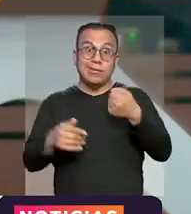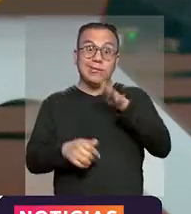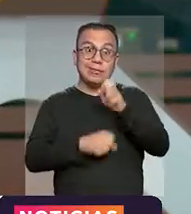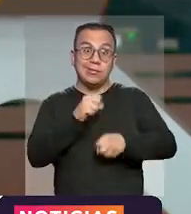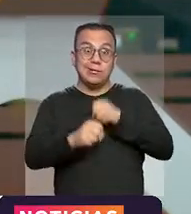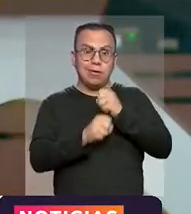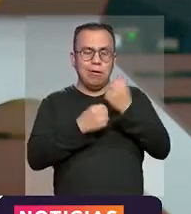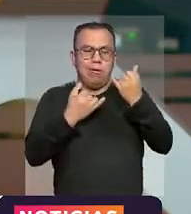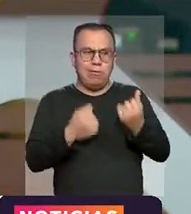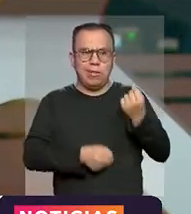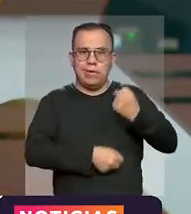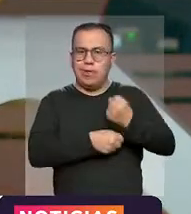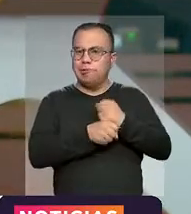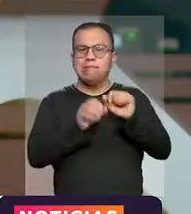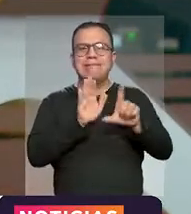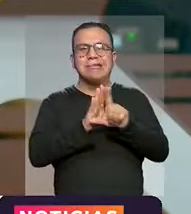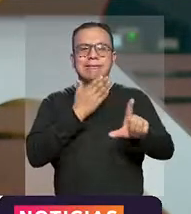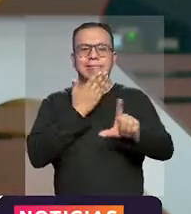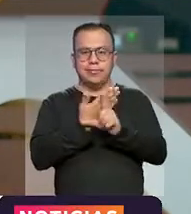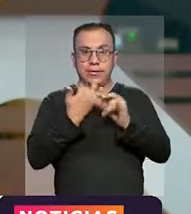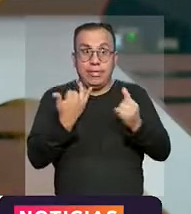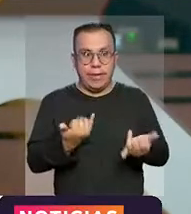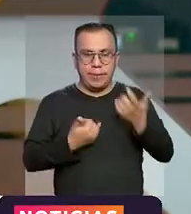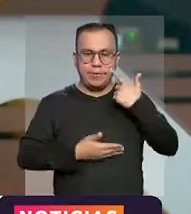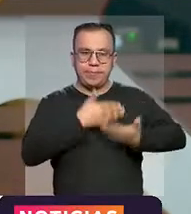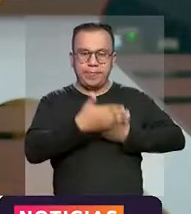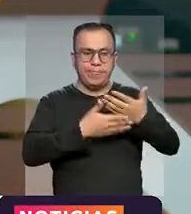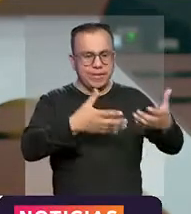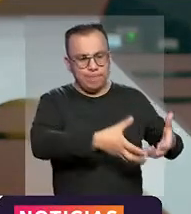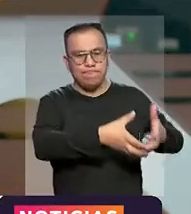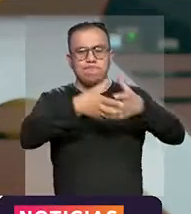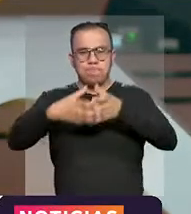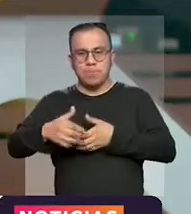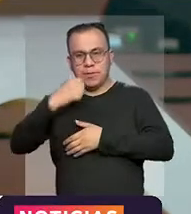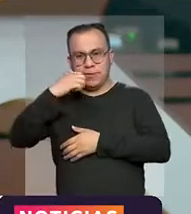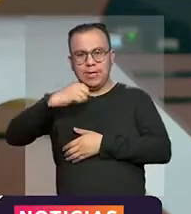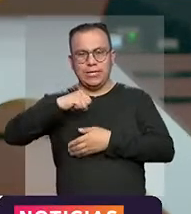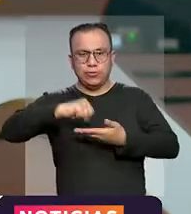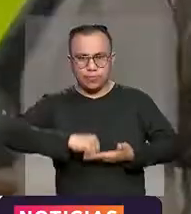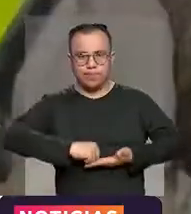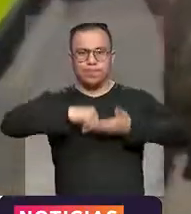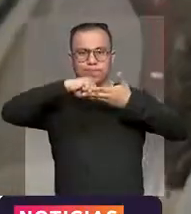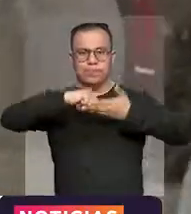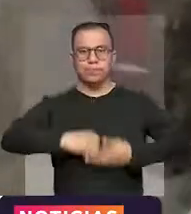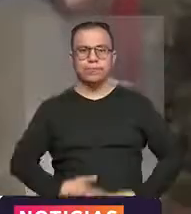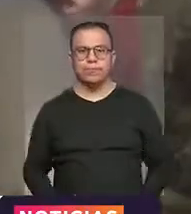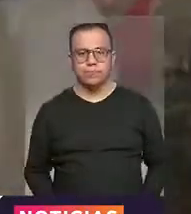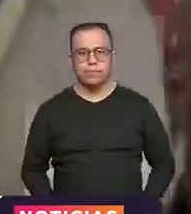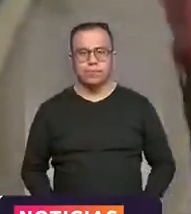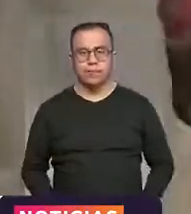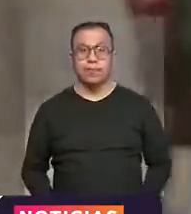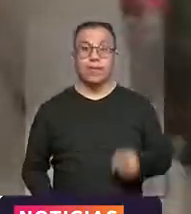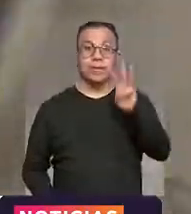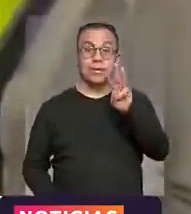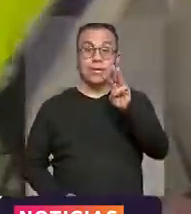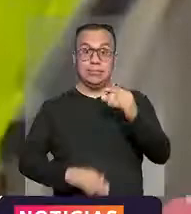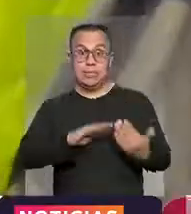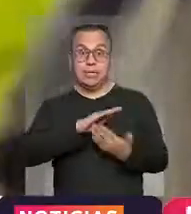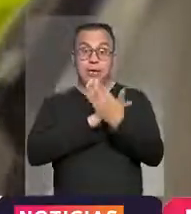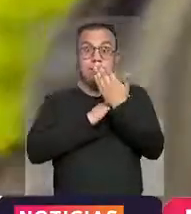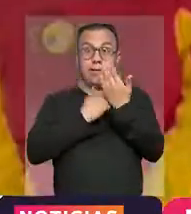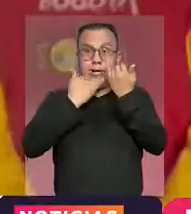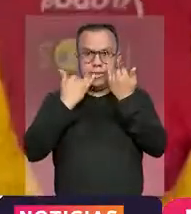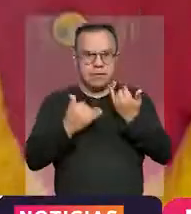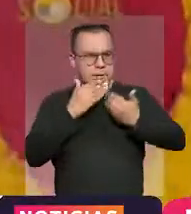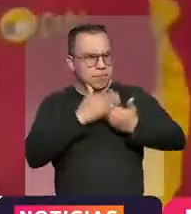fueron encontrados trabajando ilegalmente, a los cuales les restablecieron sus derechos. A las 3 de la mañana, autoridades